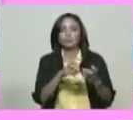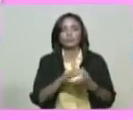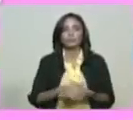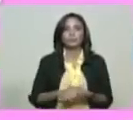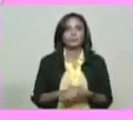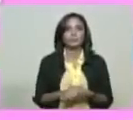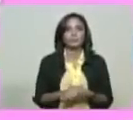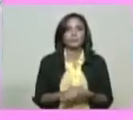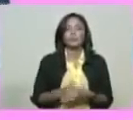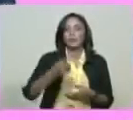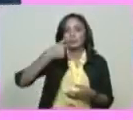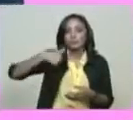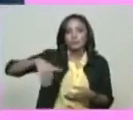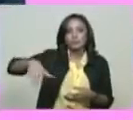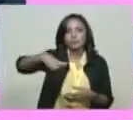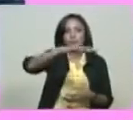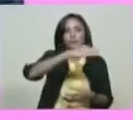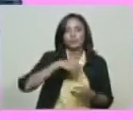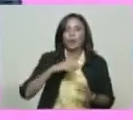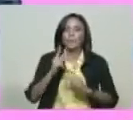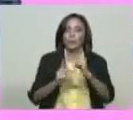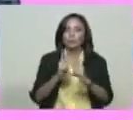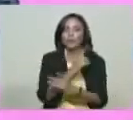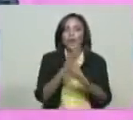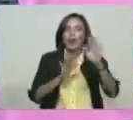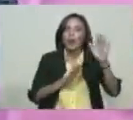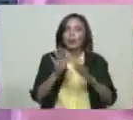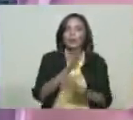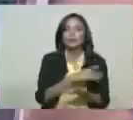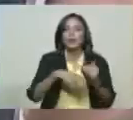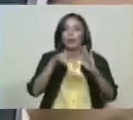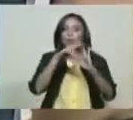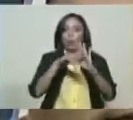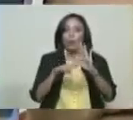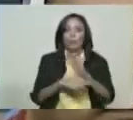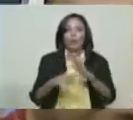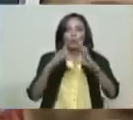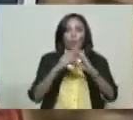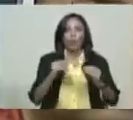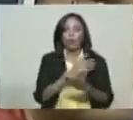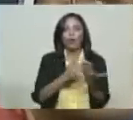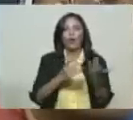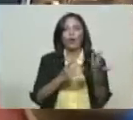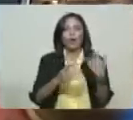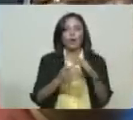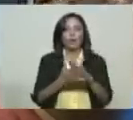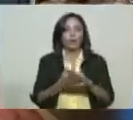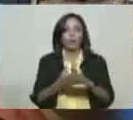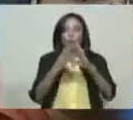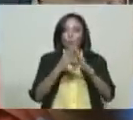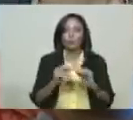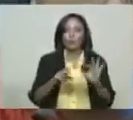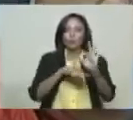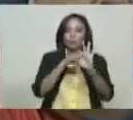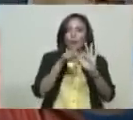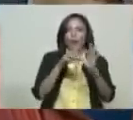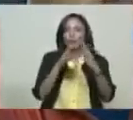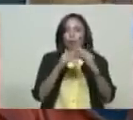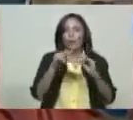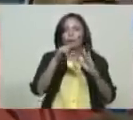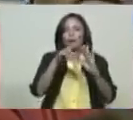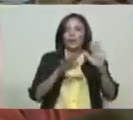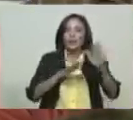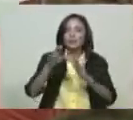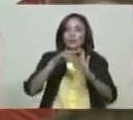expandir las fuerzas productivas en los 15 motores de la agenda económica bolivariana. Son 15 motores